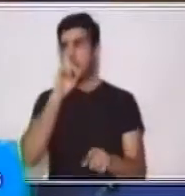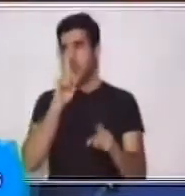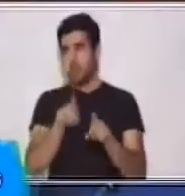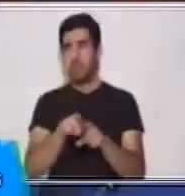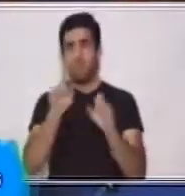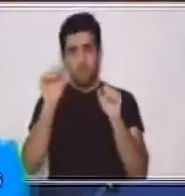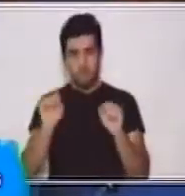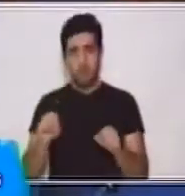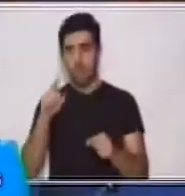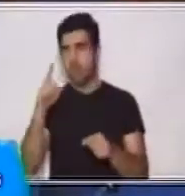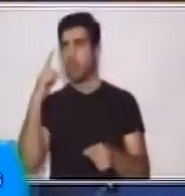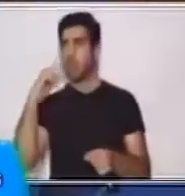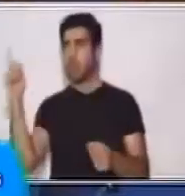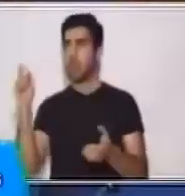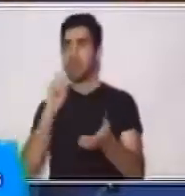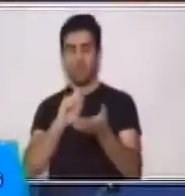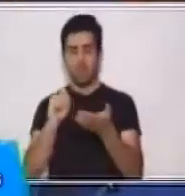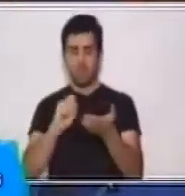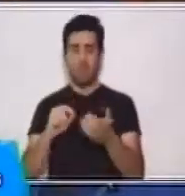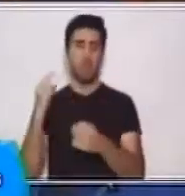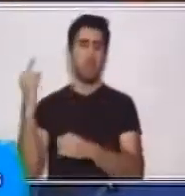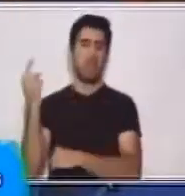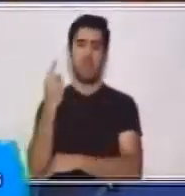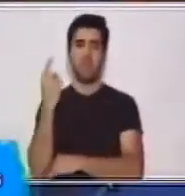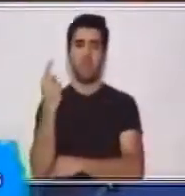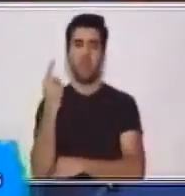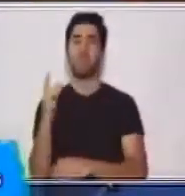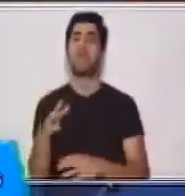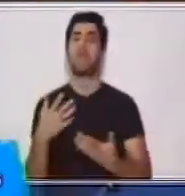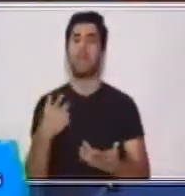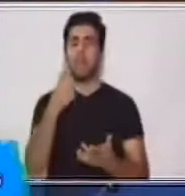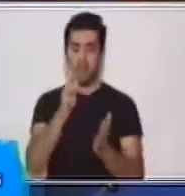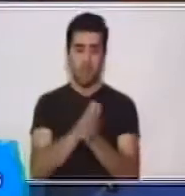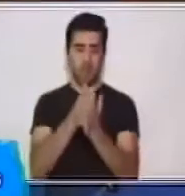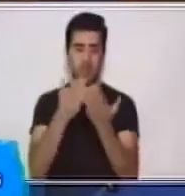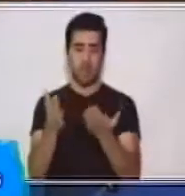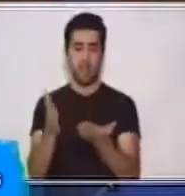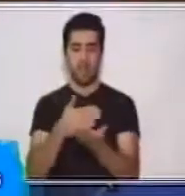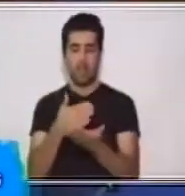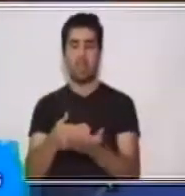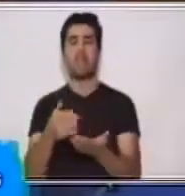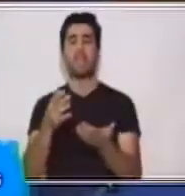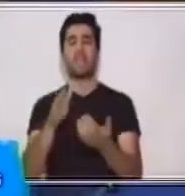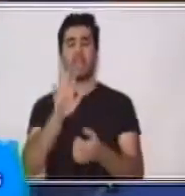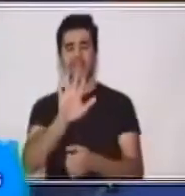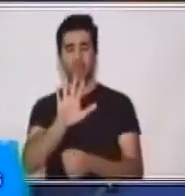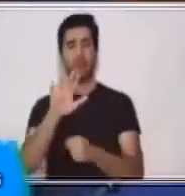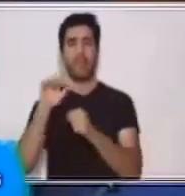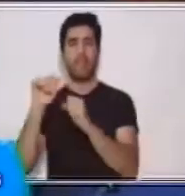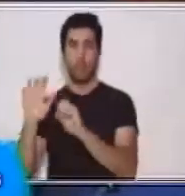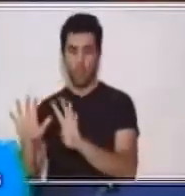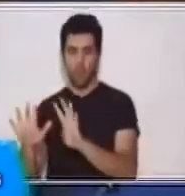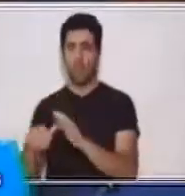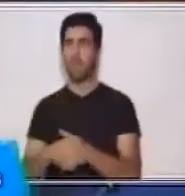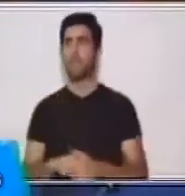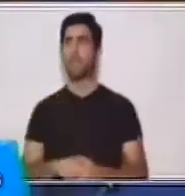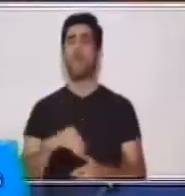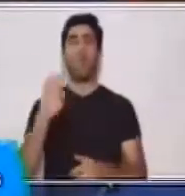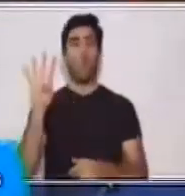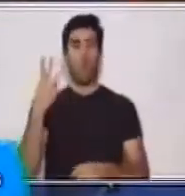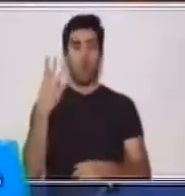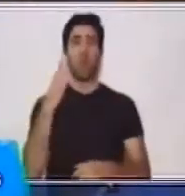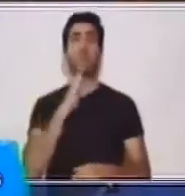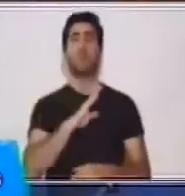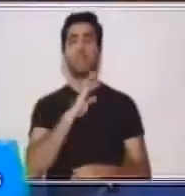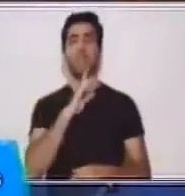también ahí, principalmente nos vamos a ubicar en la página 59 de la guía de cuarto de bachillerato de matemática. ¿Sí?